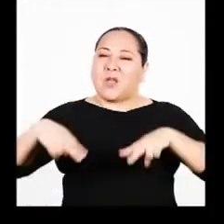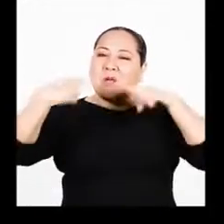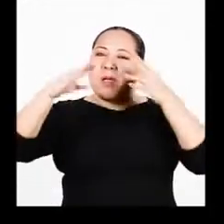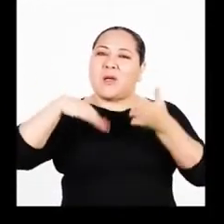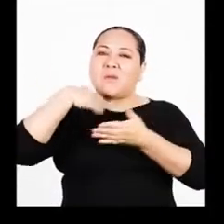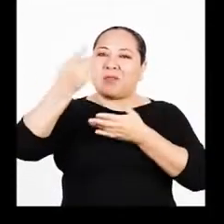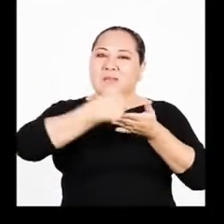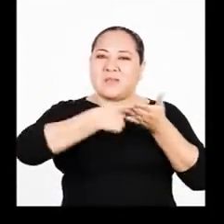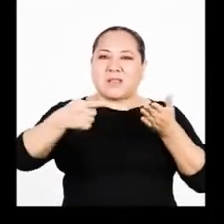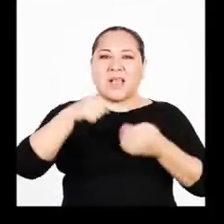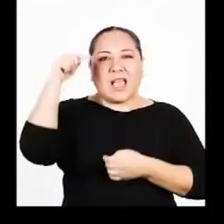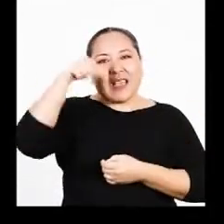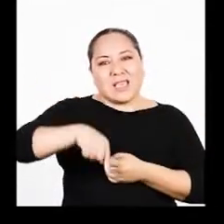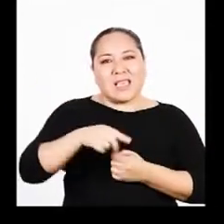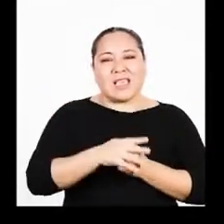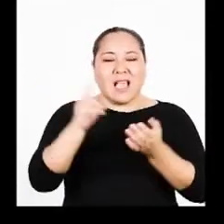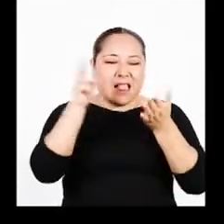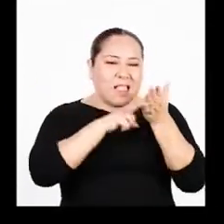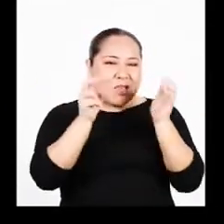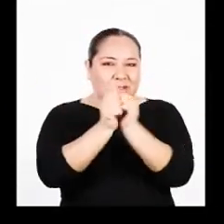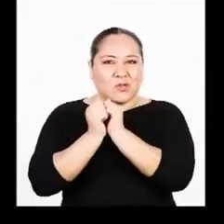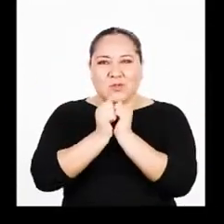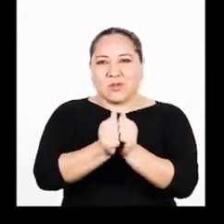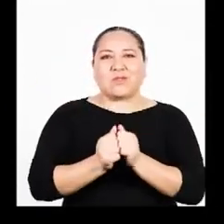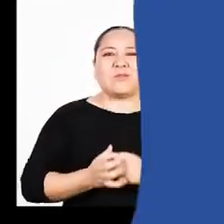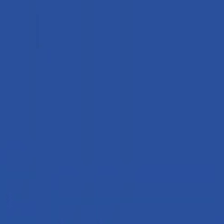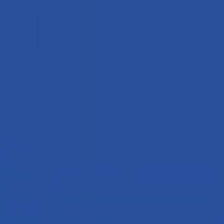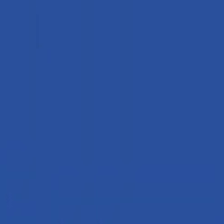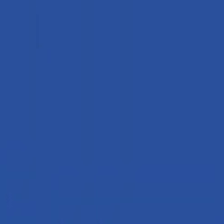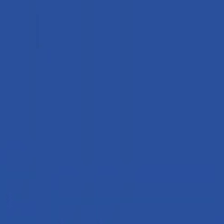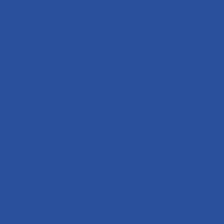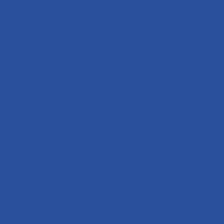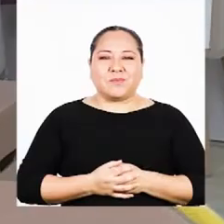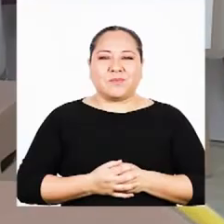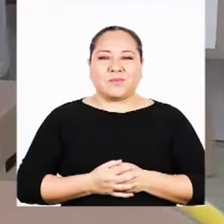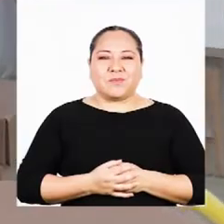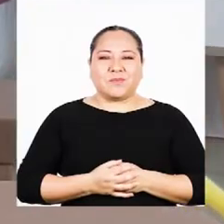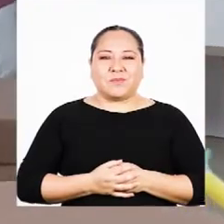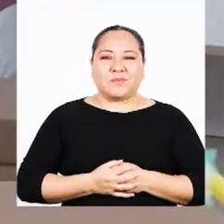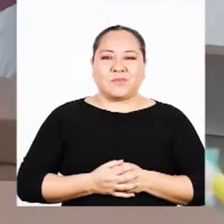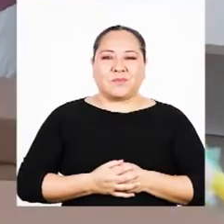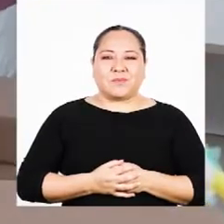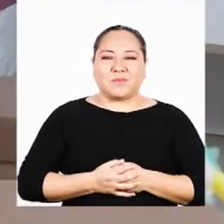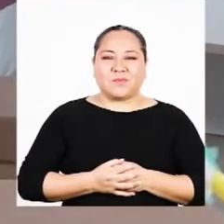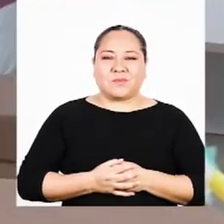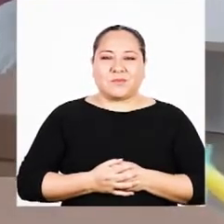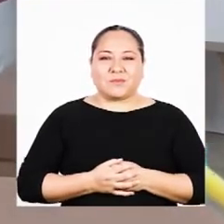Nos vemos la próxima semana, aquí en Leemos Juntos.